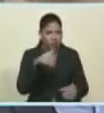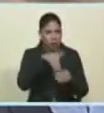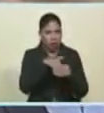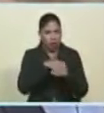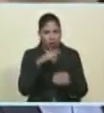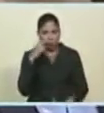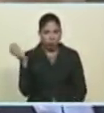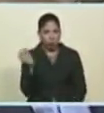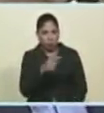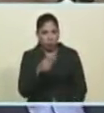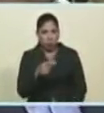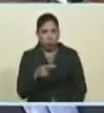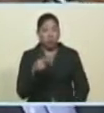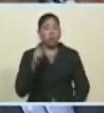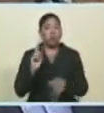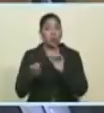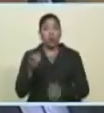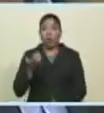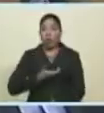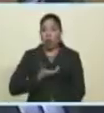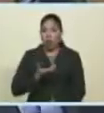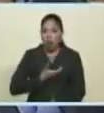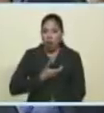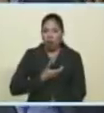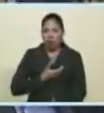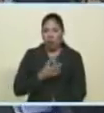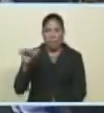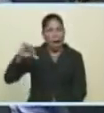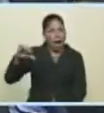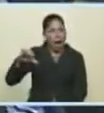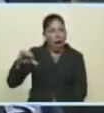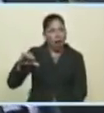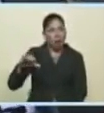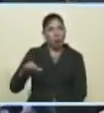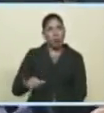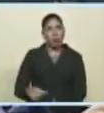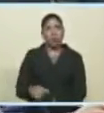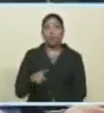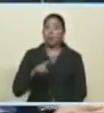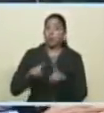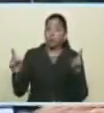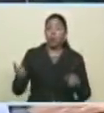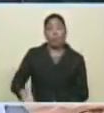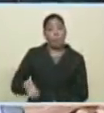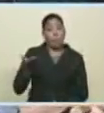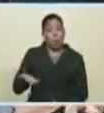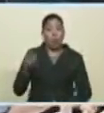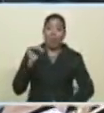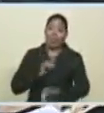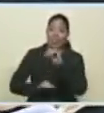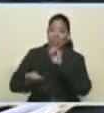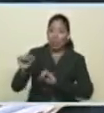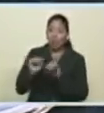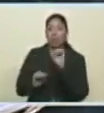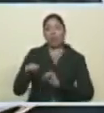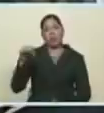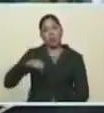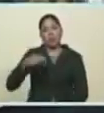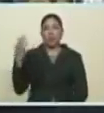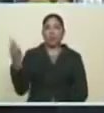las elecciones de alcaldes y alcaldesas. Por eso es importante defender la verdad de Venezuela en primer